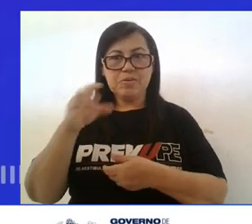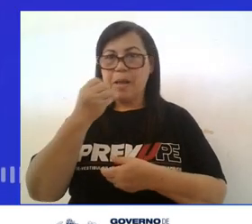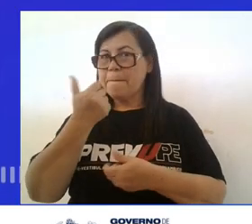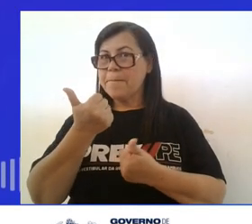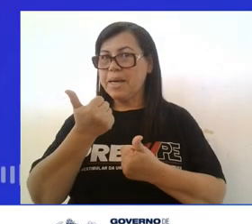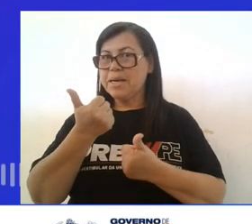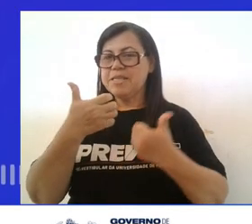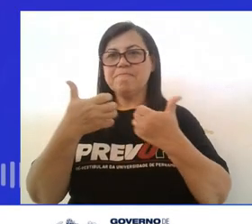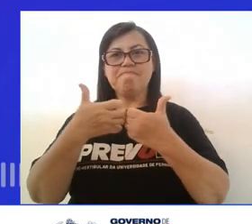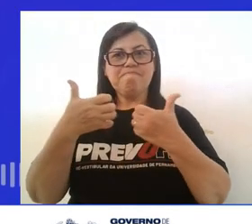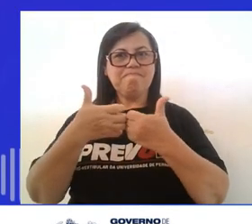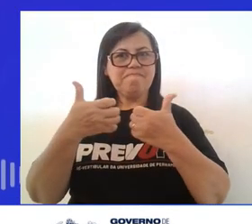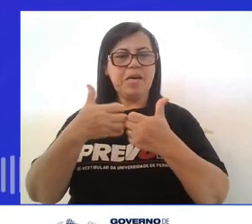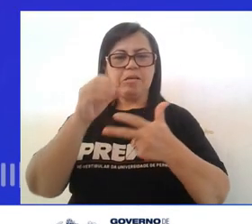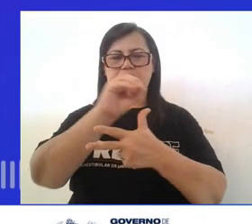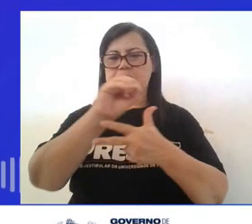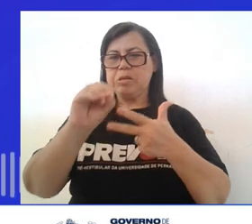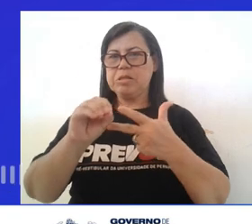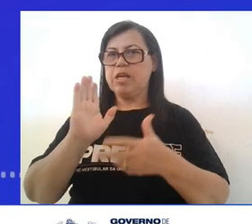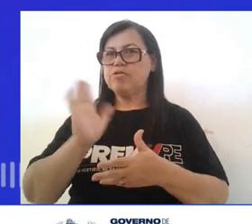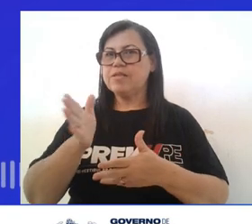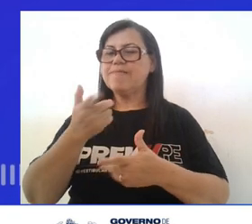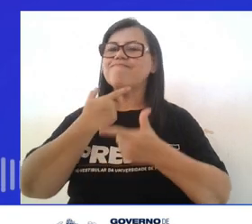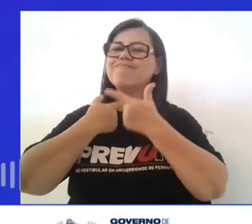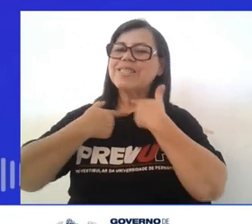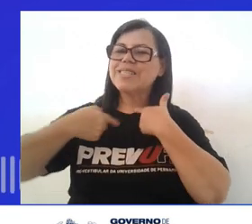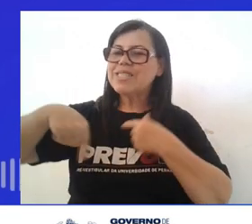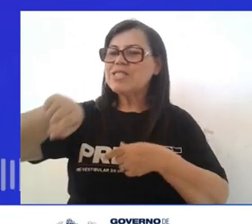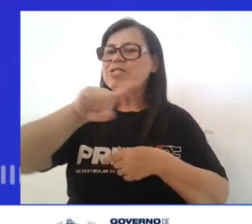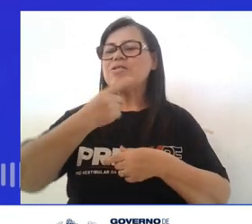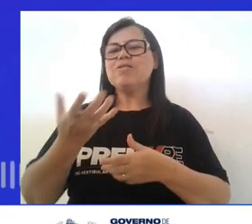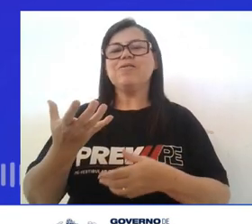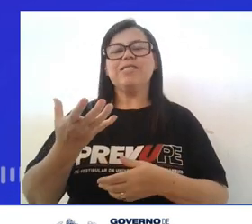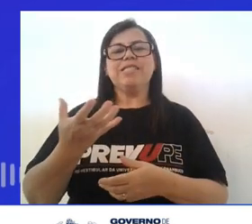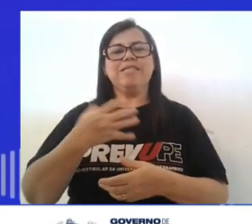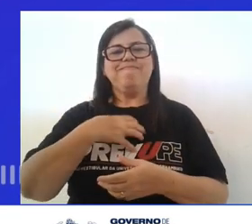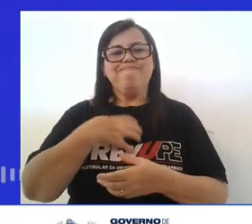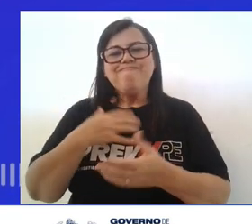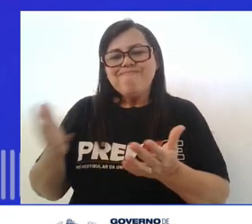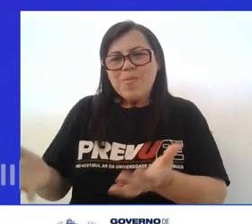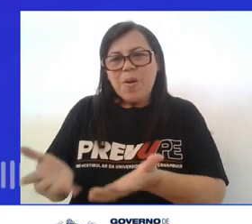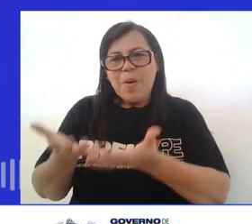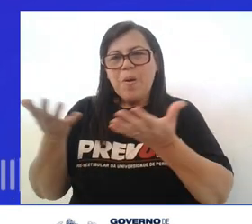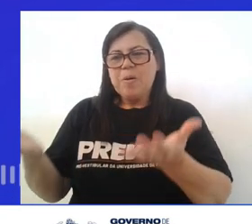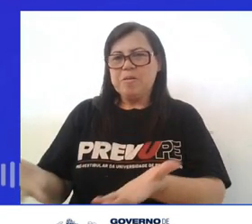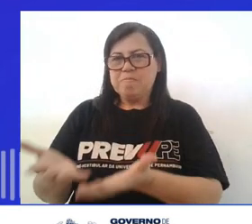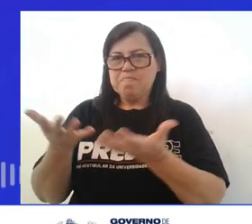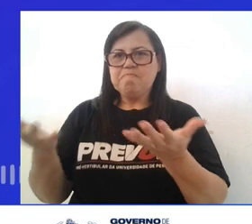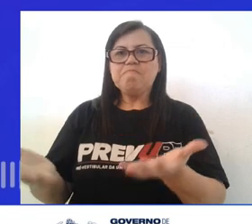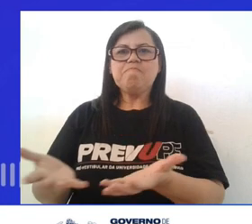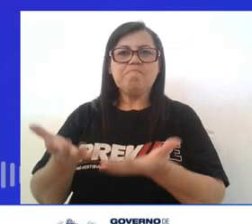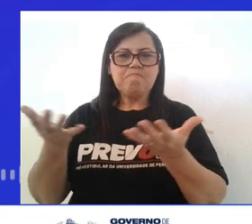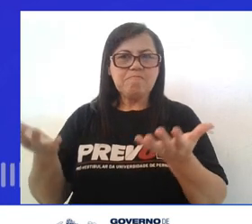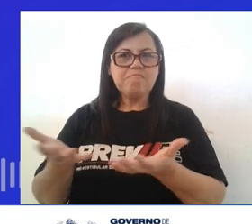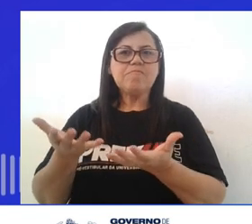Hola, ¿qué tal? ¿Cómo estás? Espero que todo muy bien, que los estudios estén de maravilla. Soy